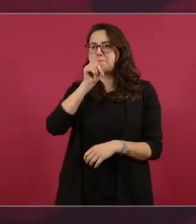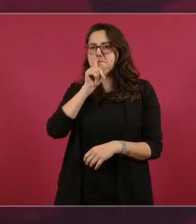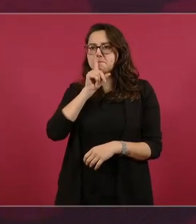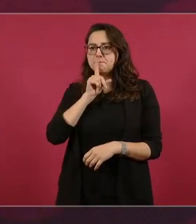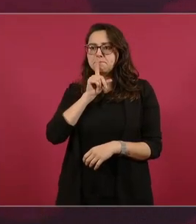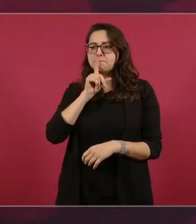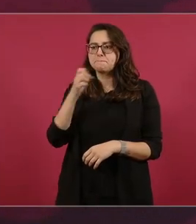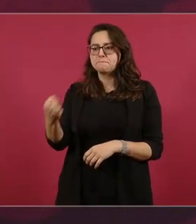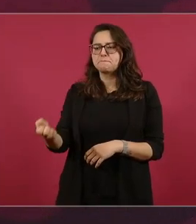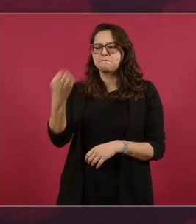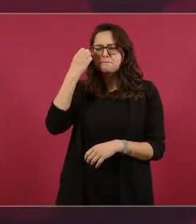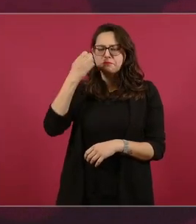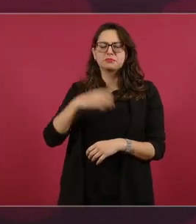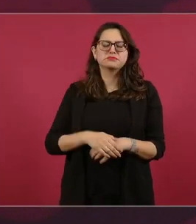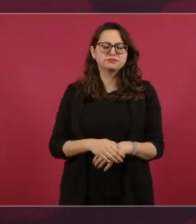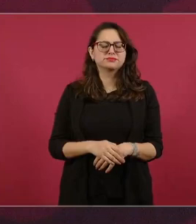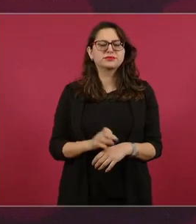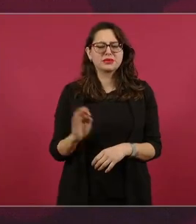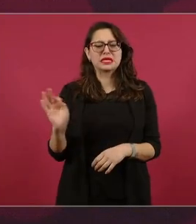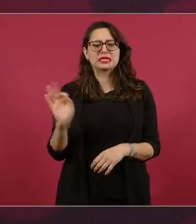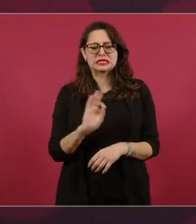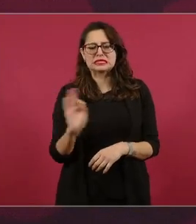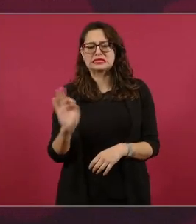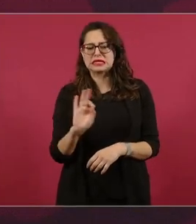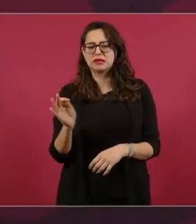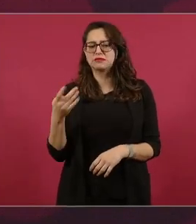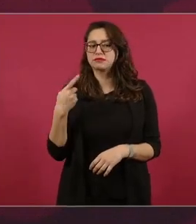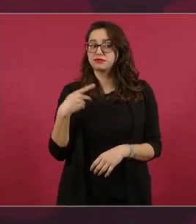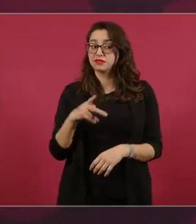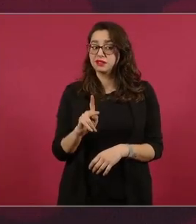pero no está tan fácil,